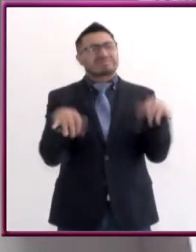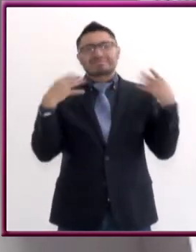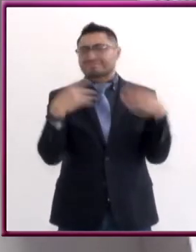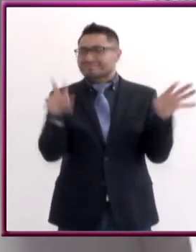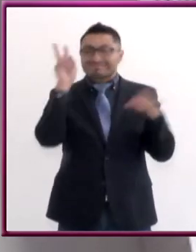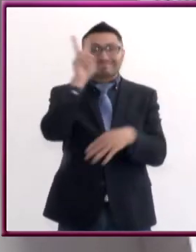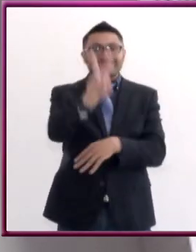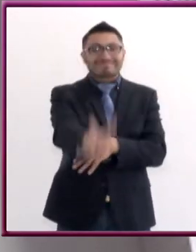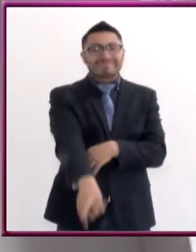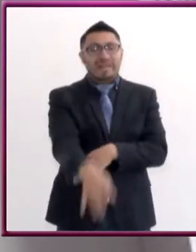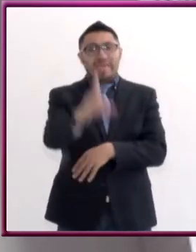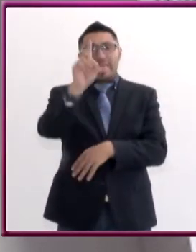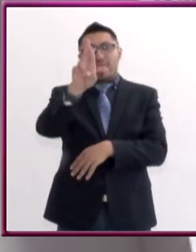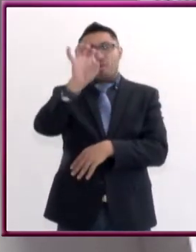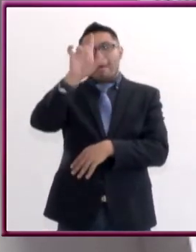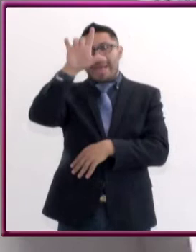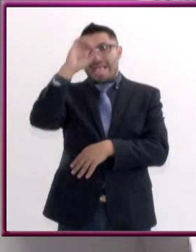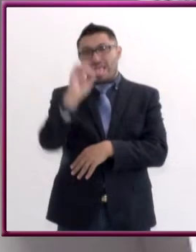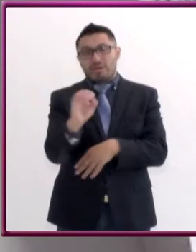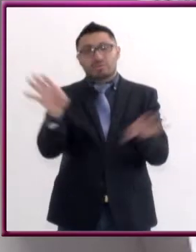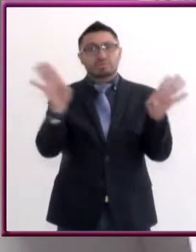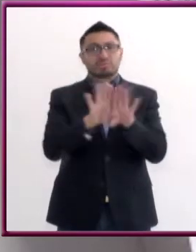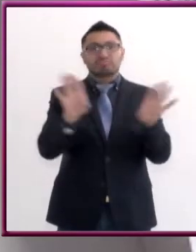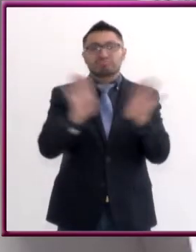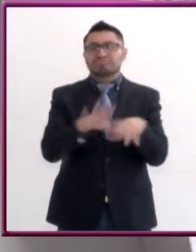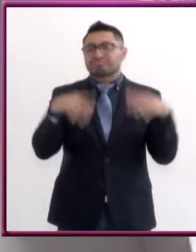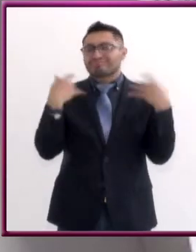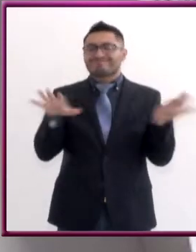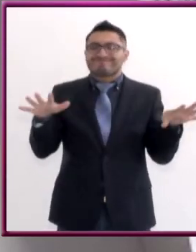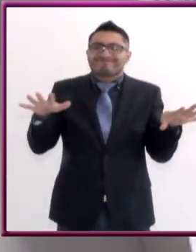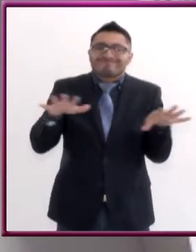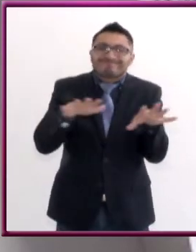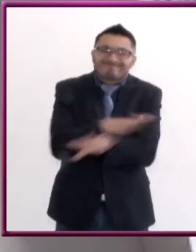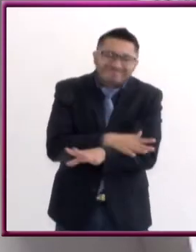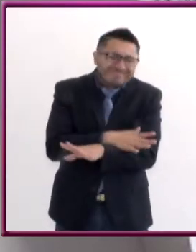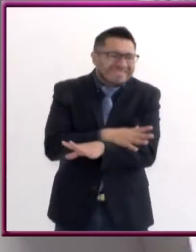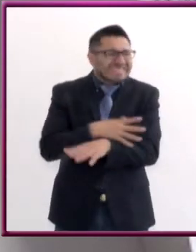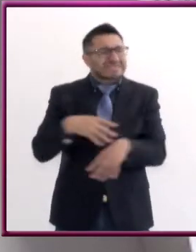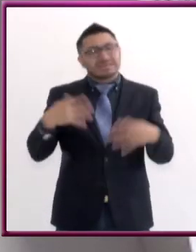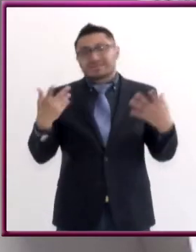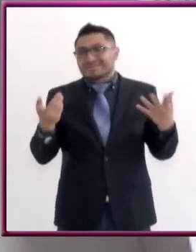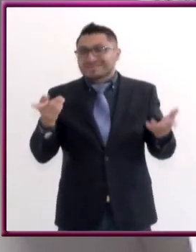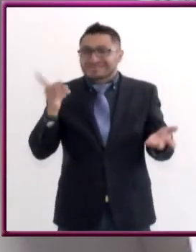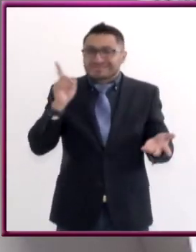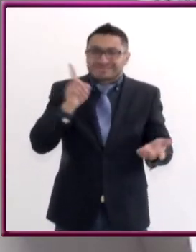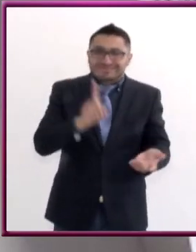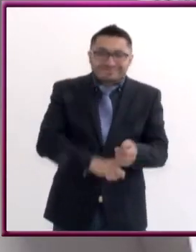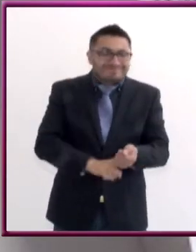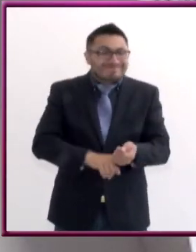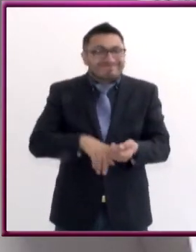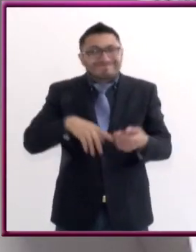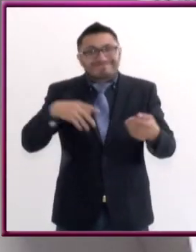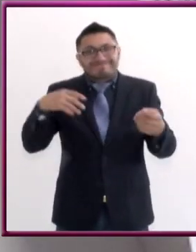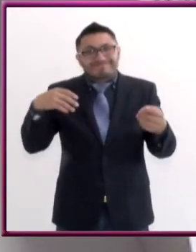un verdadero duelo, un cambio que nos